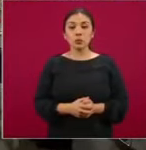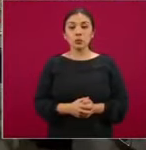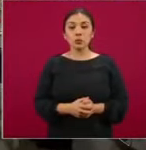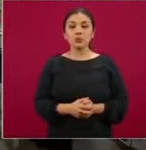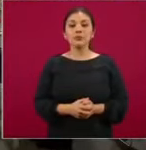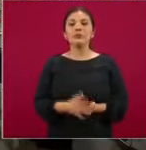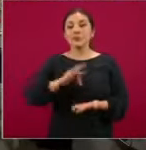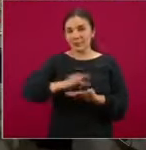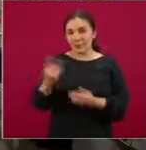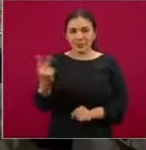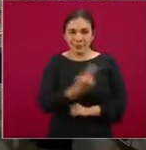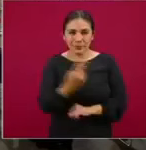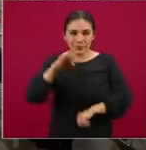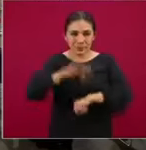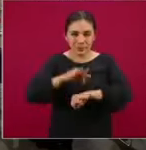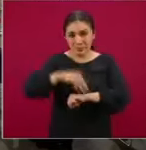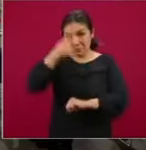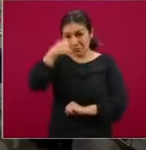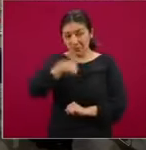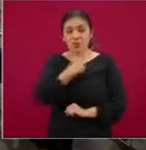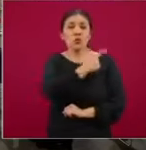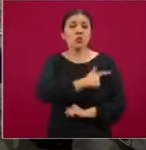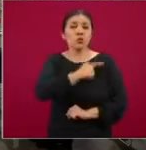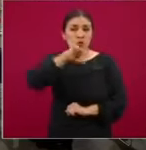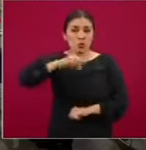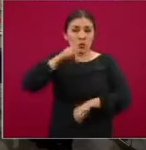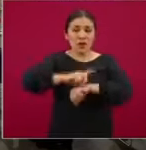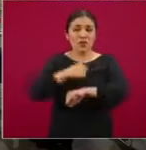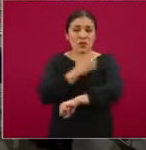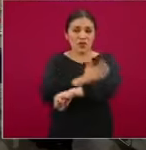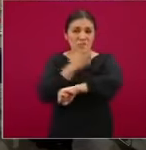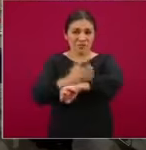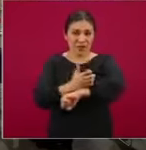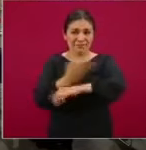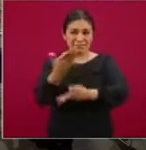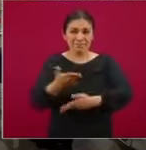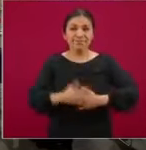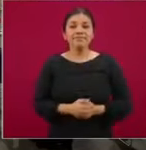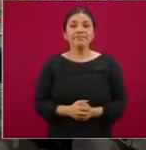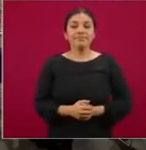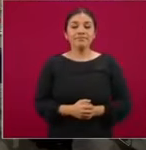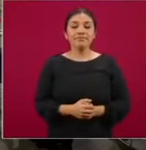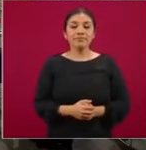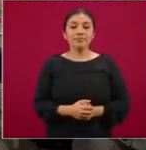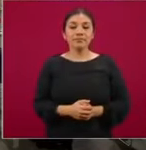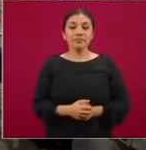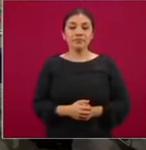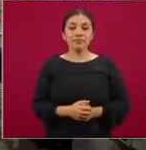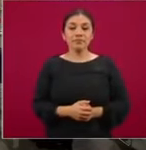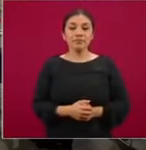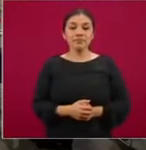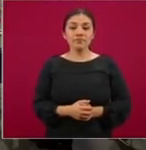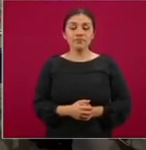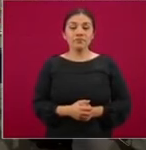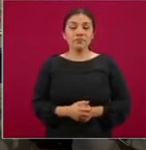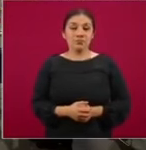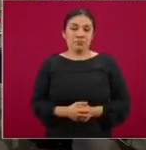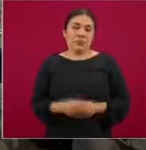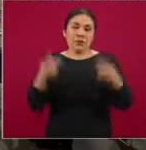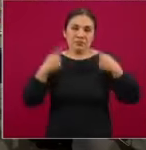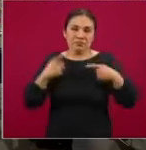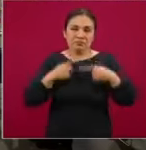Gracias, doctora Lomía. Es un placer poderlos acompañar esta noche. Estimados